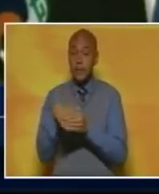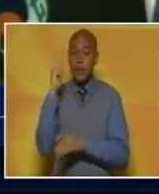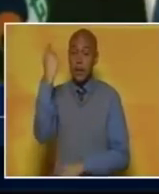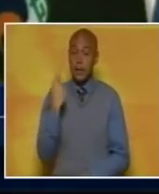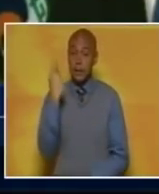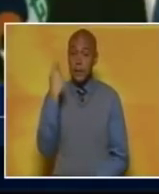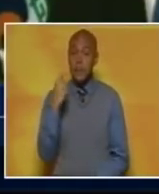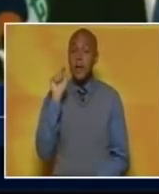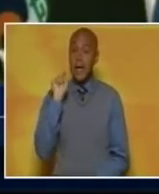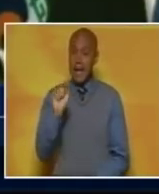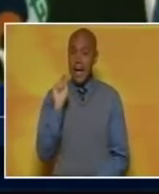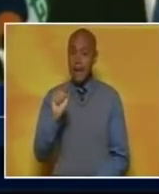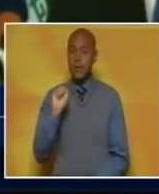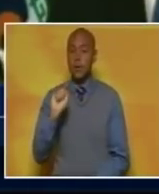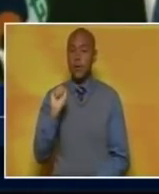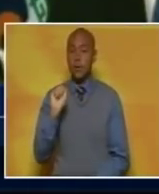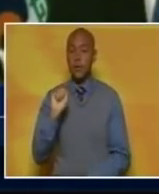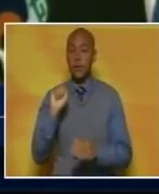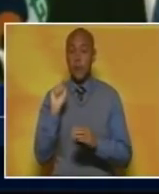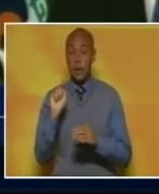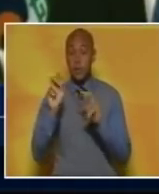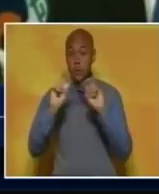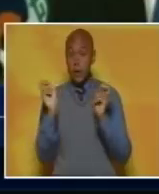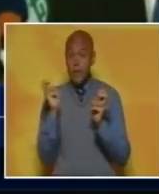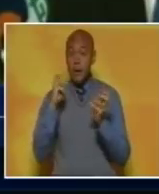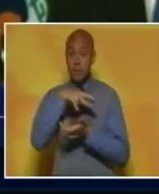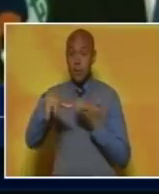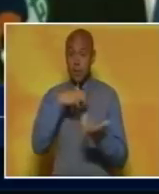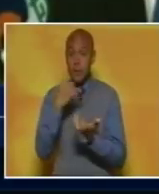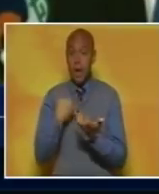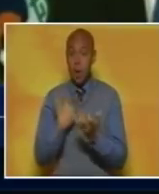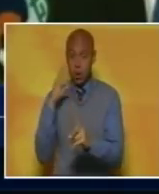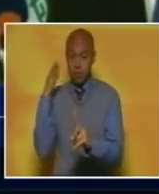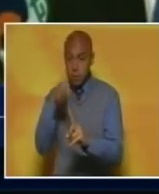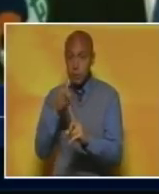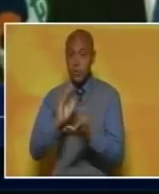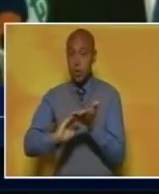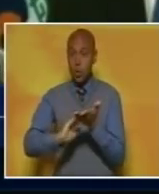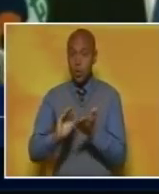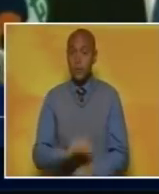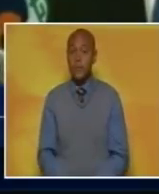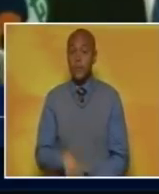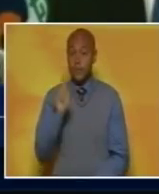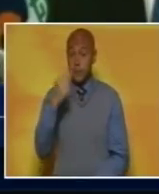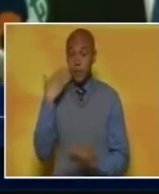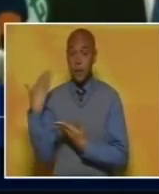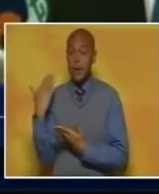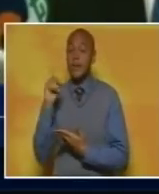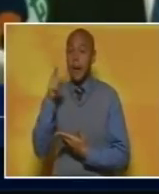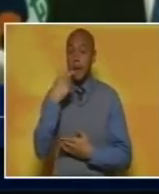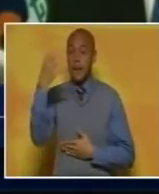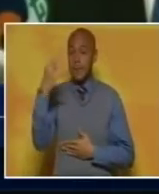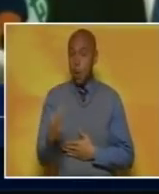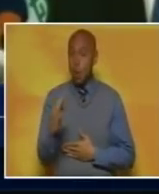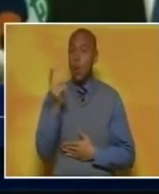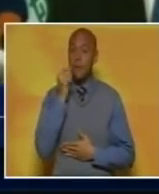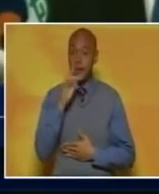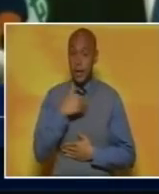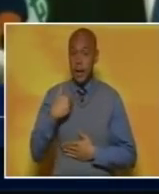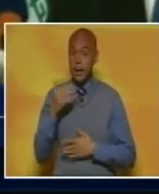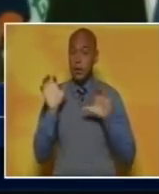parlamentarias. Esos son los grandes temas de Venezuela y en esa dirección estamos trabajando. Arreaza aseguró que seguirán